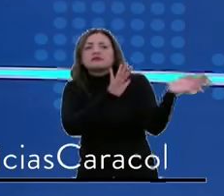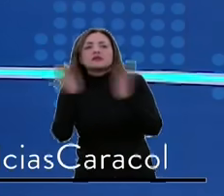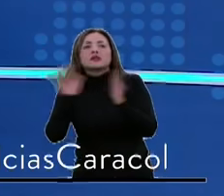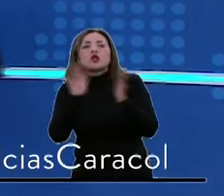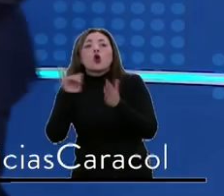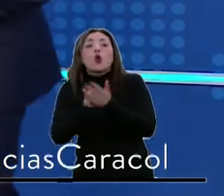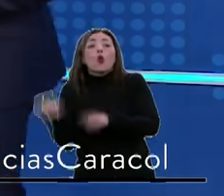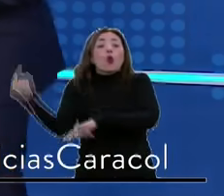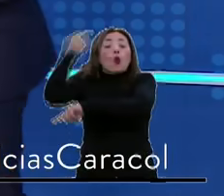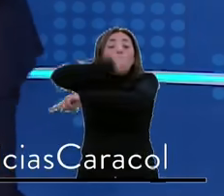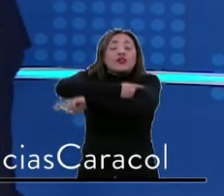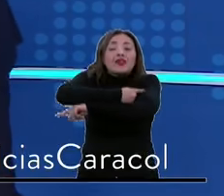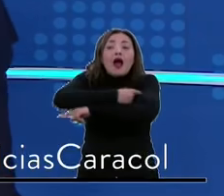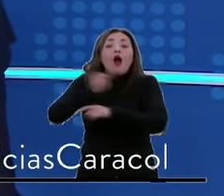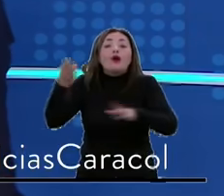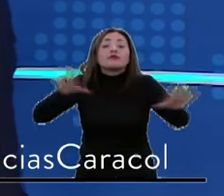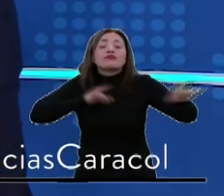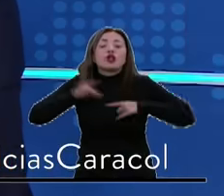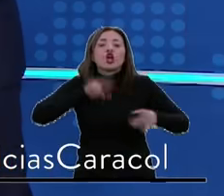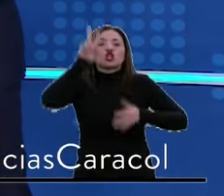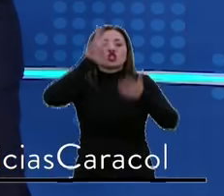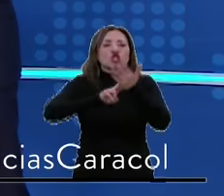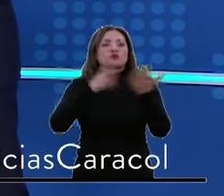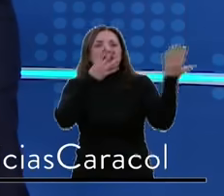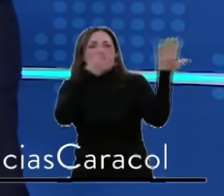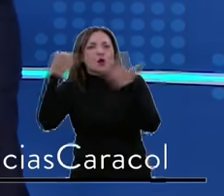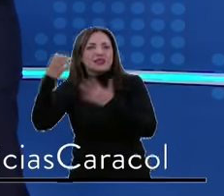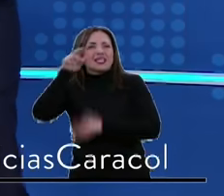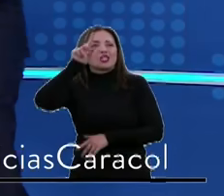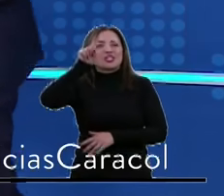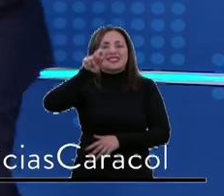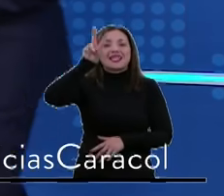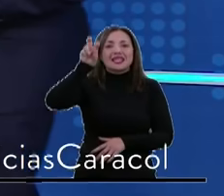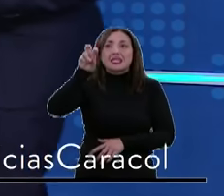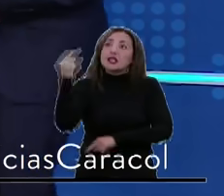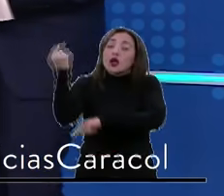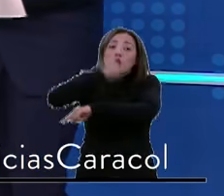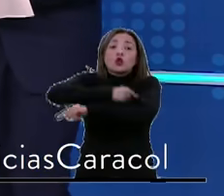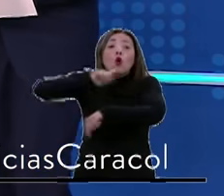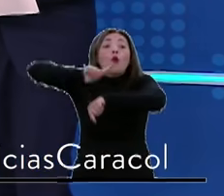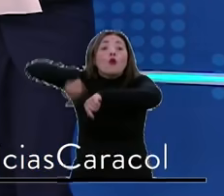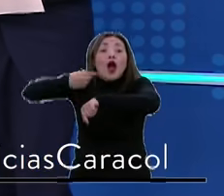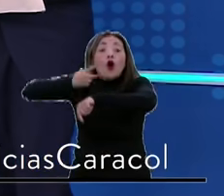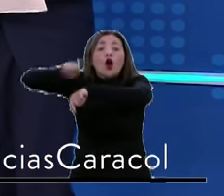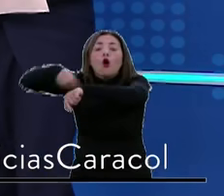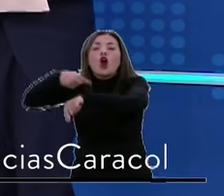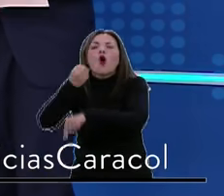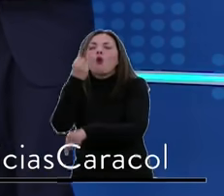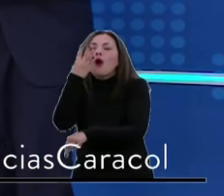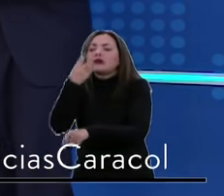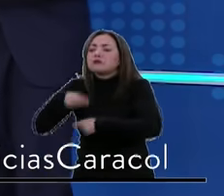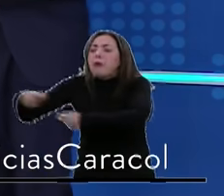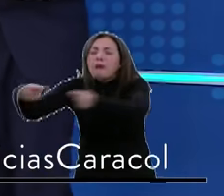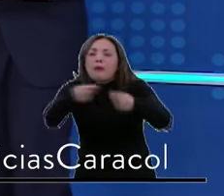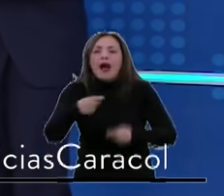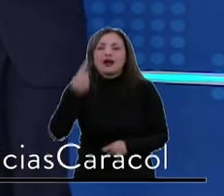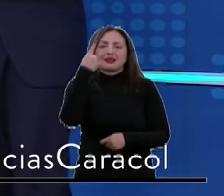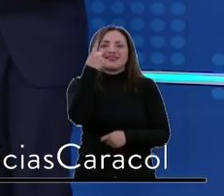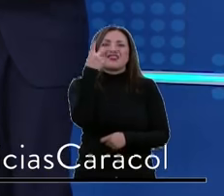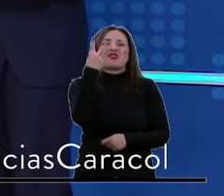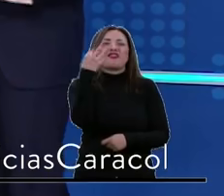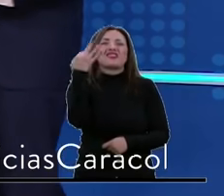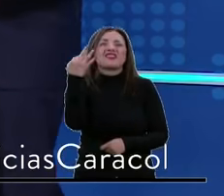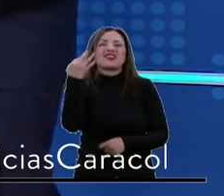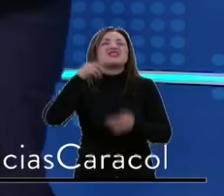al día por ahora 123 personas se contagian eso significa una cifra de 2 personas